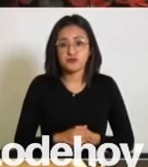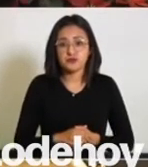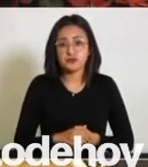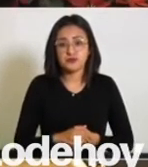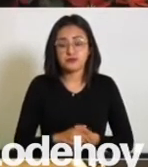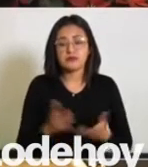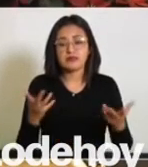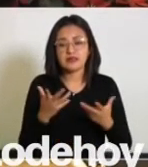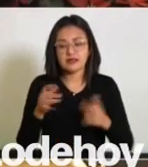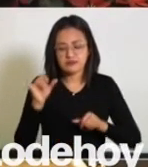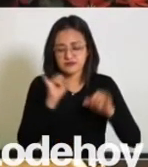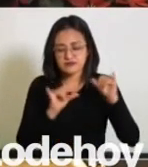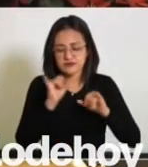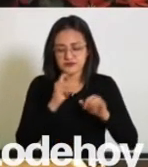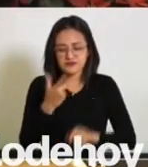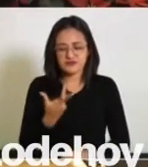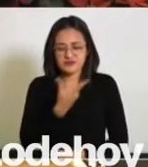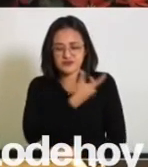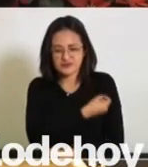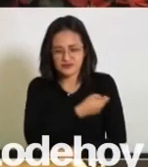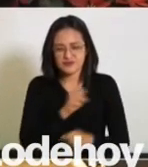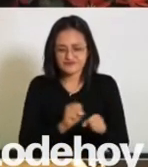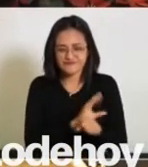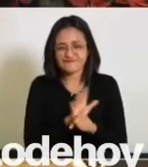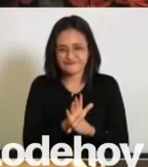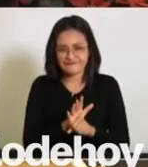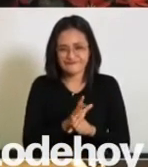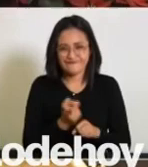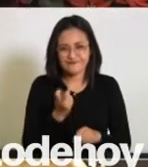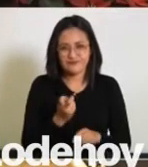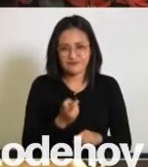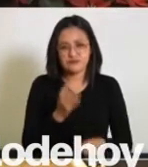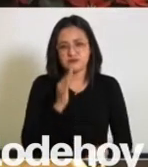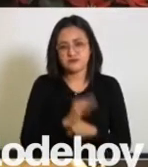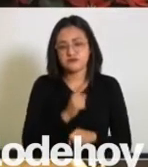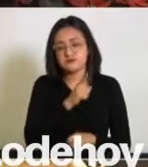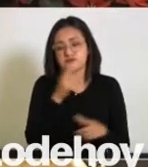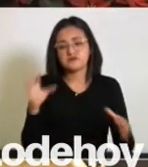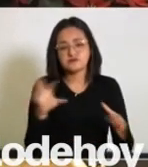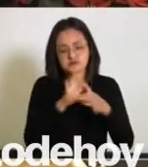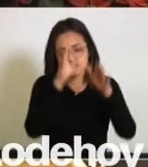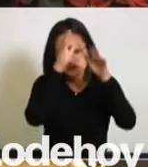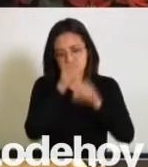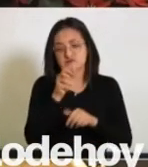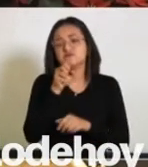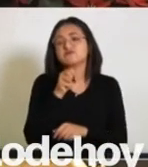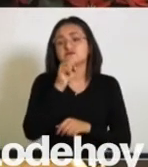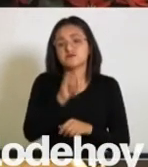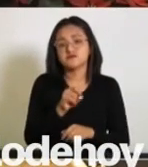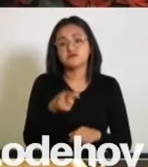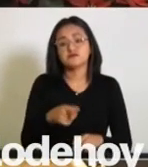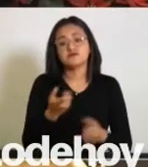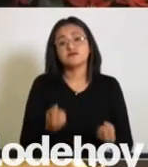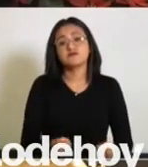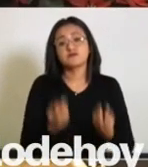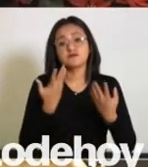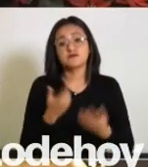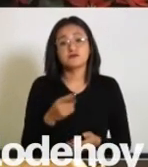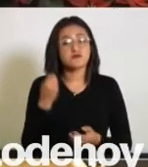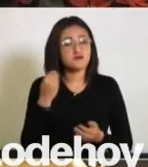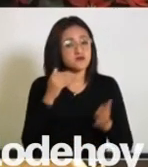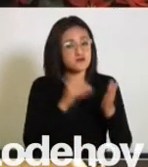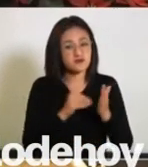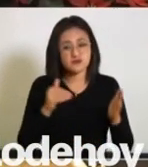elaboración de la vacuna el descubrimiento de la vacuna y que han asegurado la adquisición de